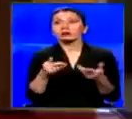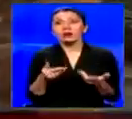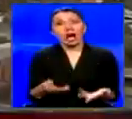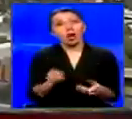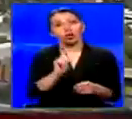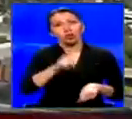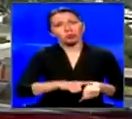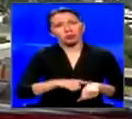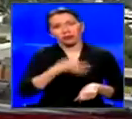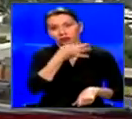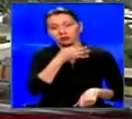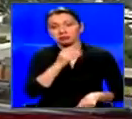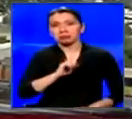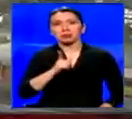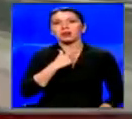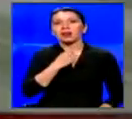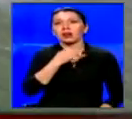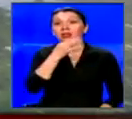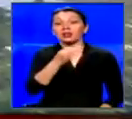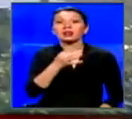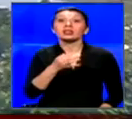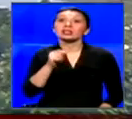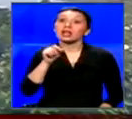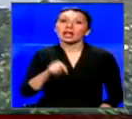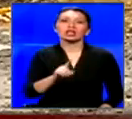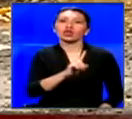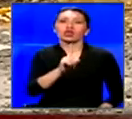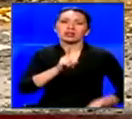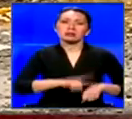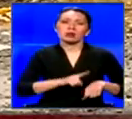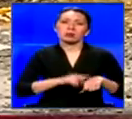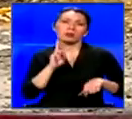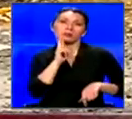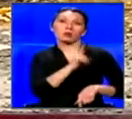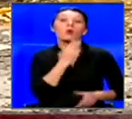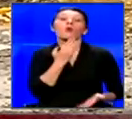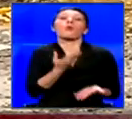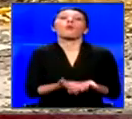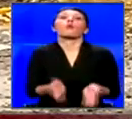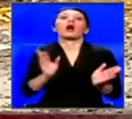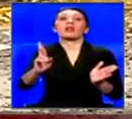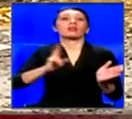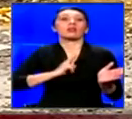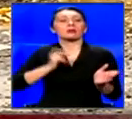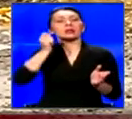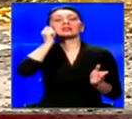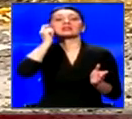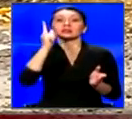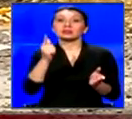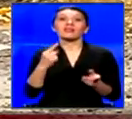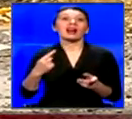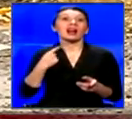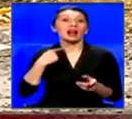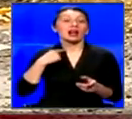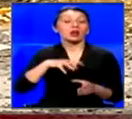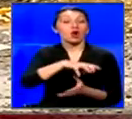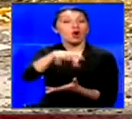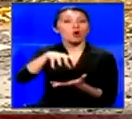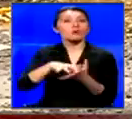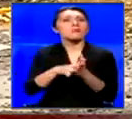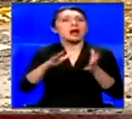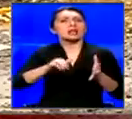ocasión. No nos habló porque resolvió que esta no era la ocasión. ¿Cuándo será? Además, teniendo en cuenta que Quilicura es una de las comunas